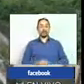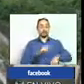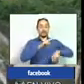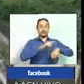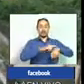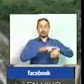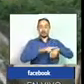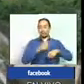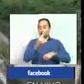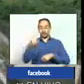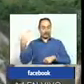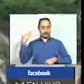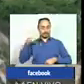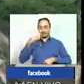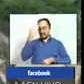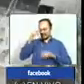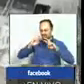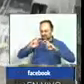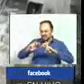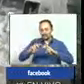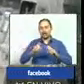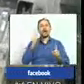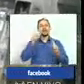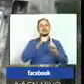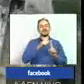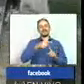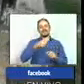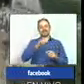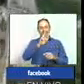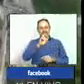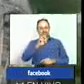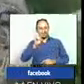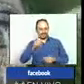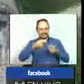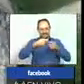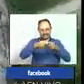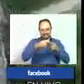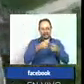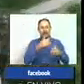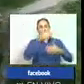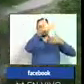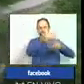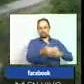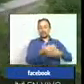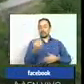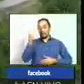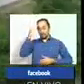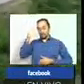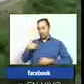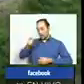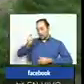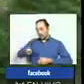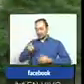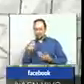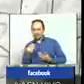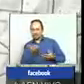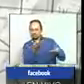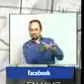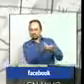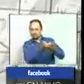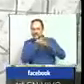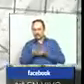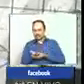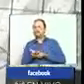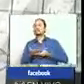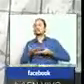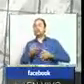prórroga para los peritos hasta el mes de diciembre de 2020 y la jueza de instrucción determinará si espera a tener esa